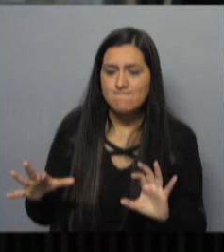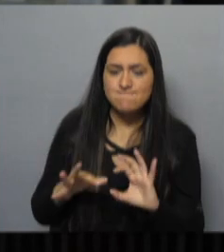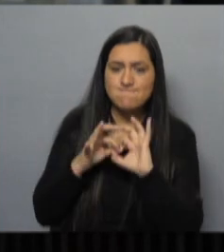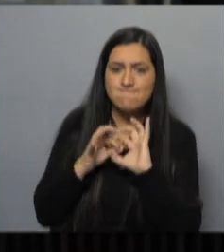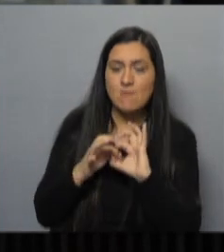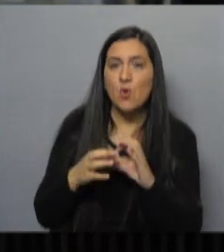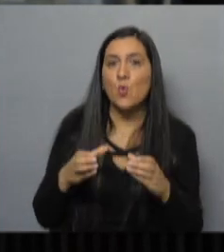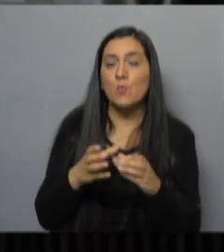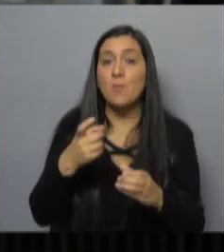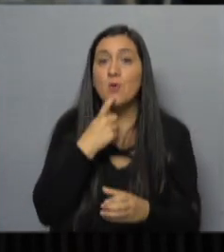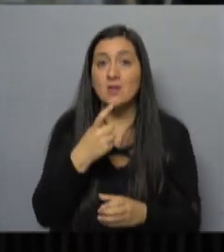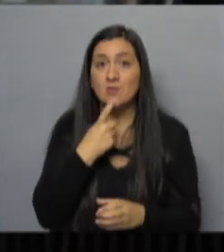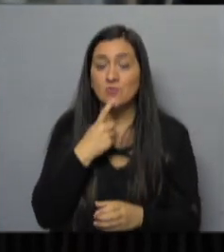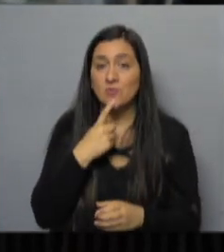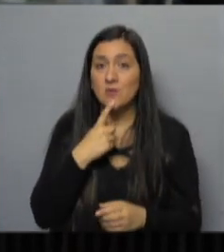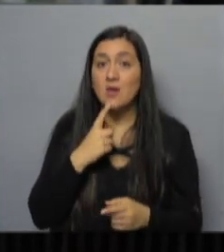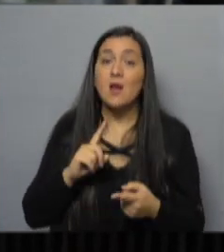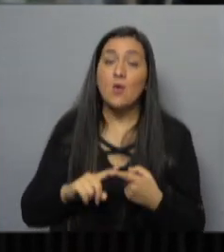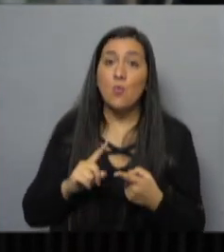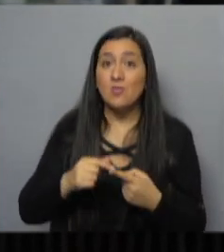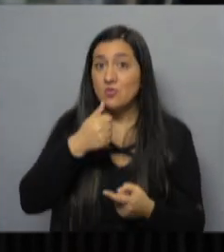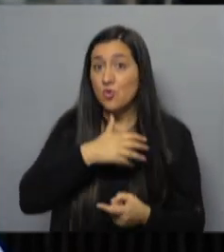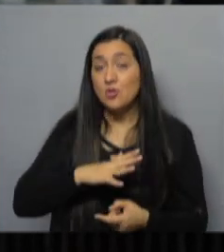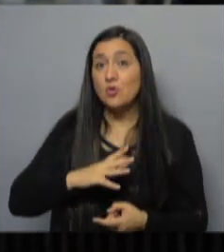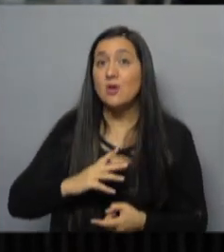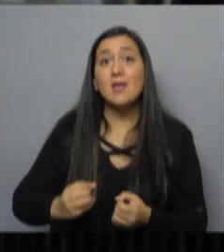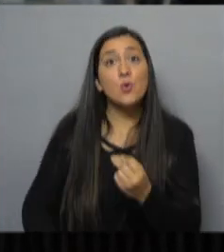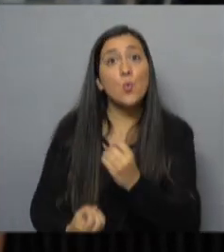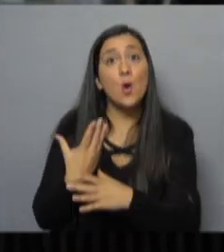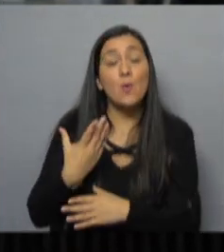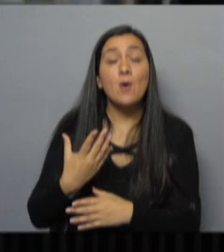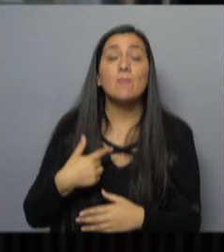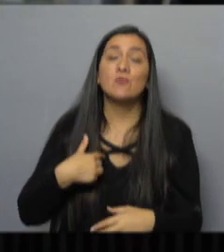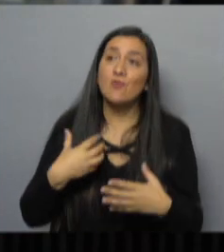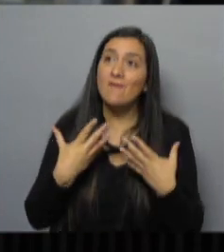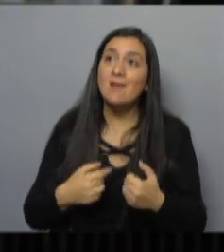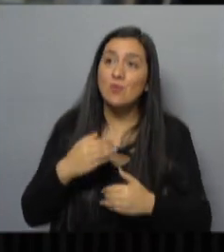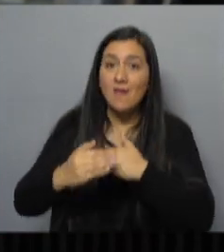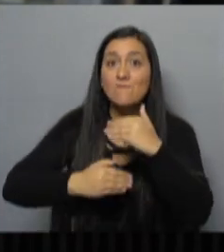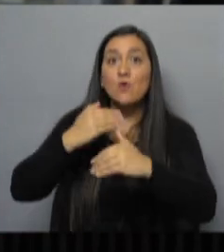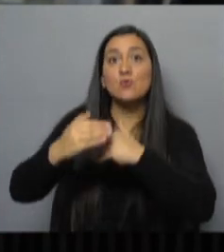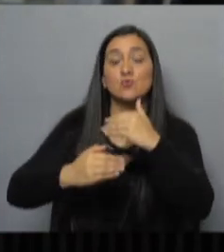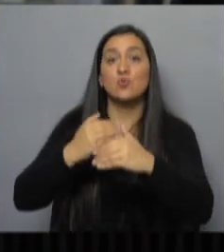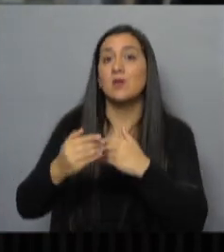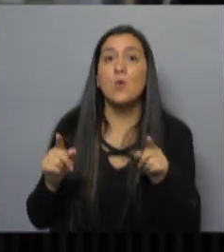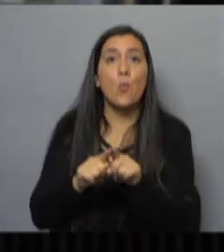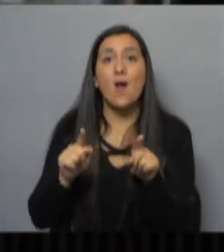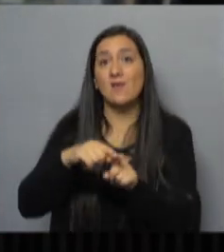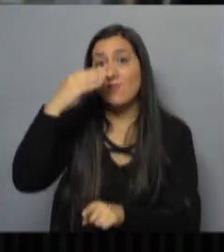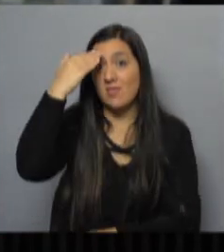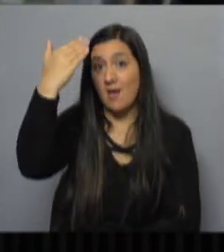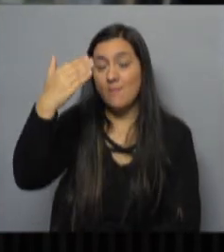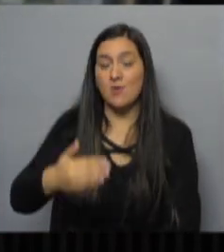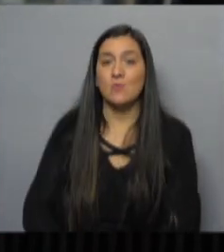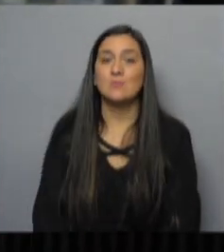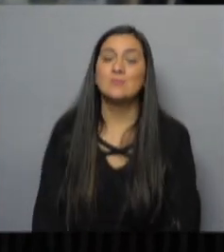partidos políticos. El Pacto Histórico es una coalición muy nueva, pero uno esperaría que evolucionara hacia unas formas organizativas como las del Frente Amplio.